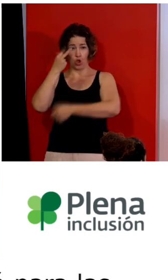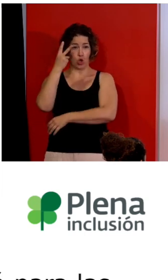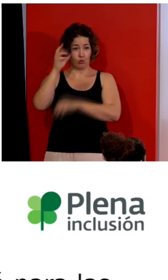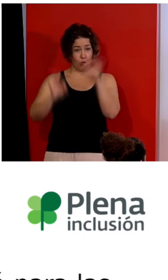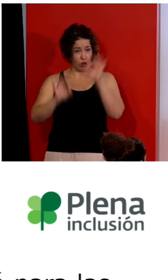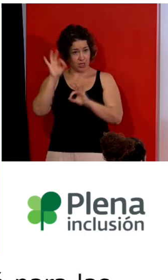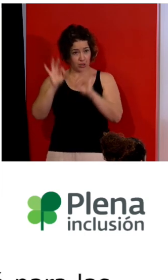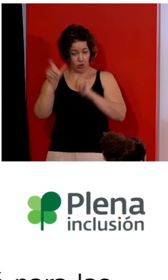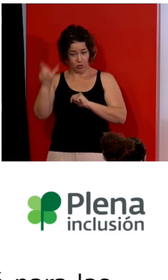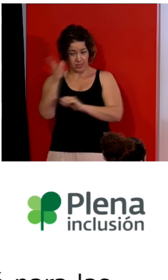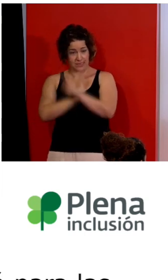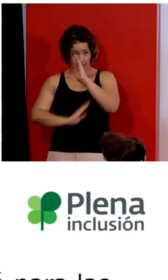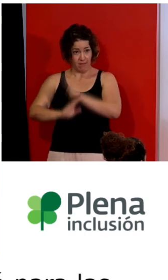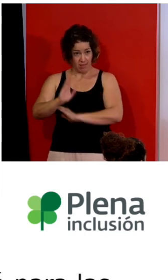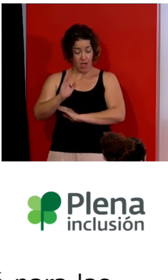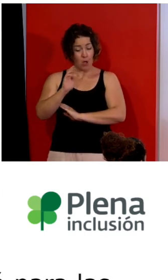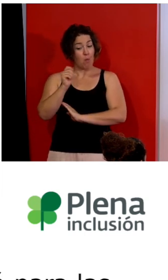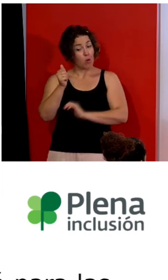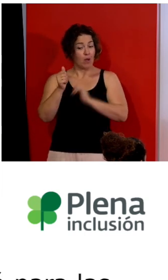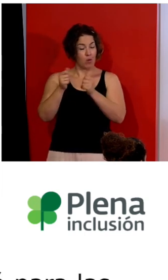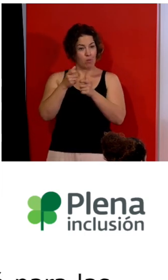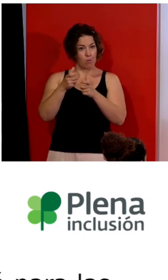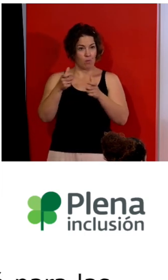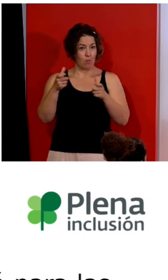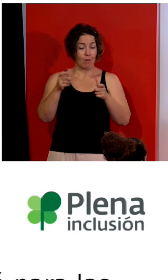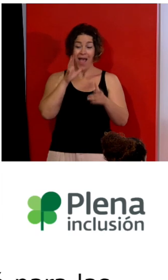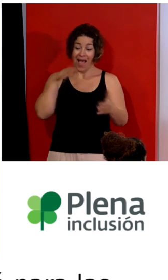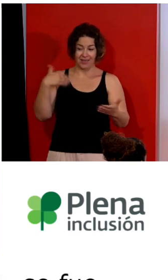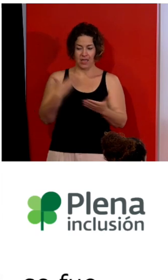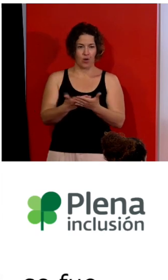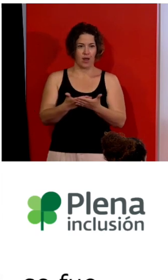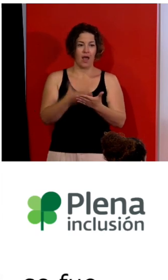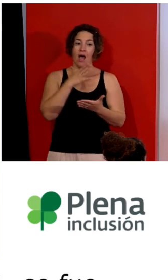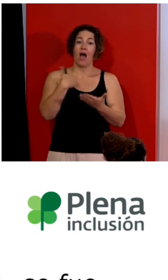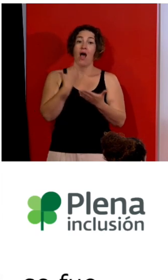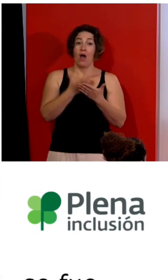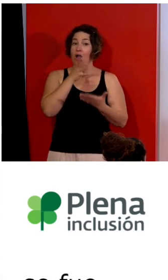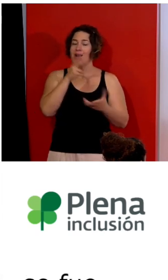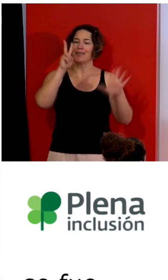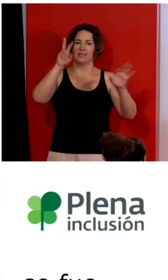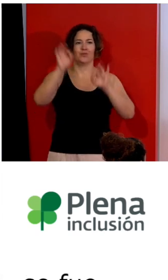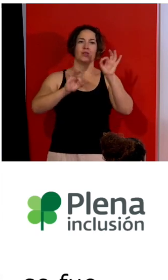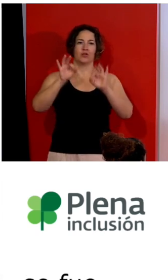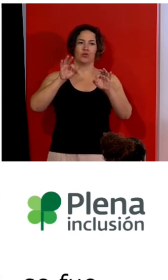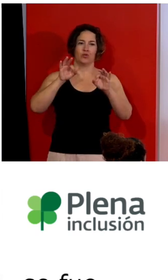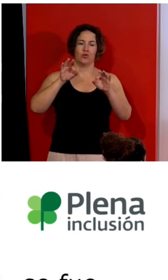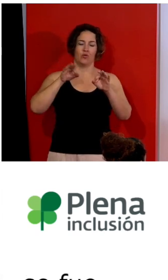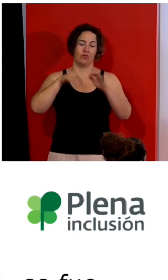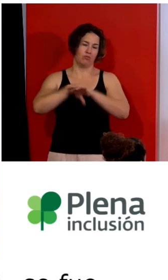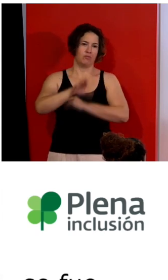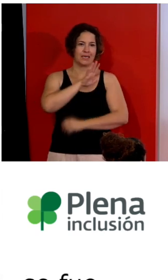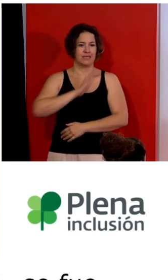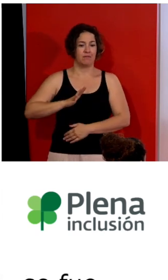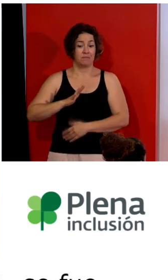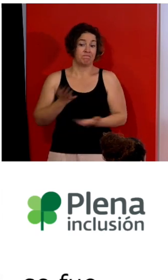2%, se fue ampliando y actualmente llega al 7%. De alguna forma